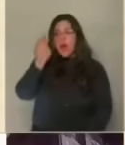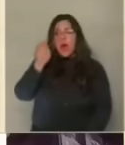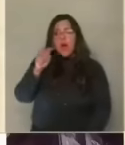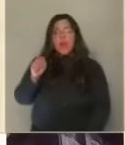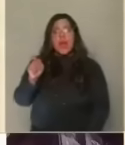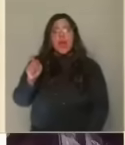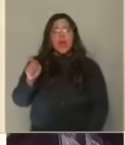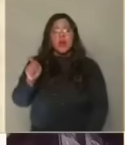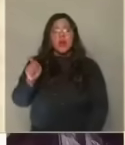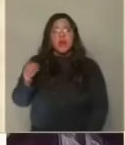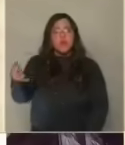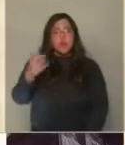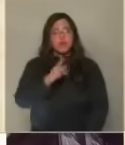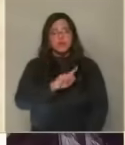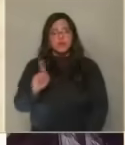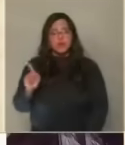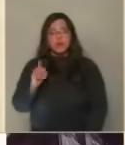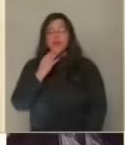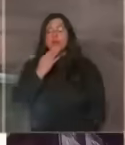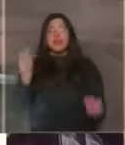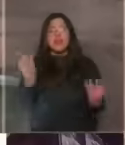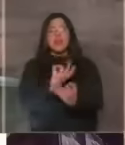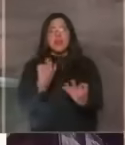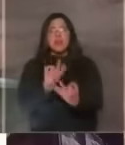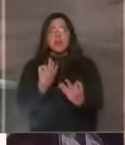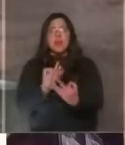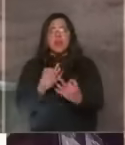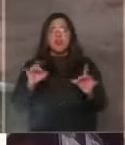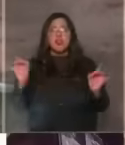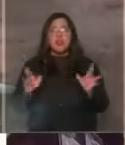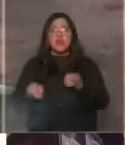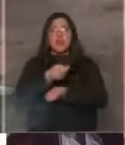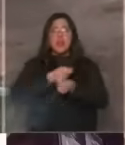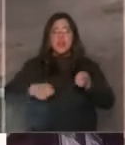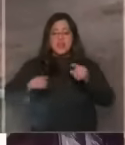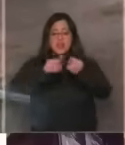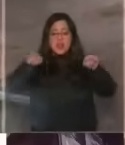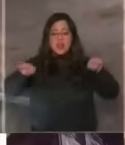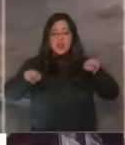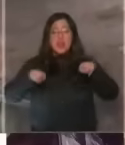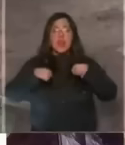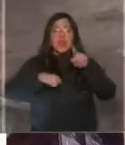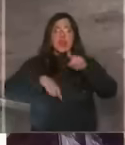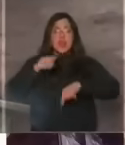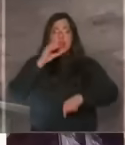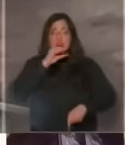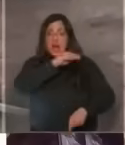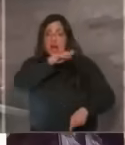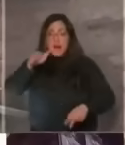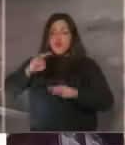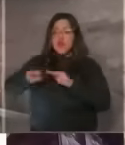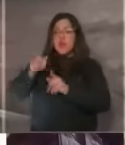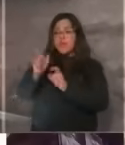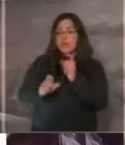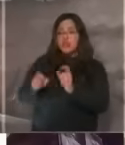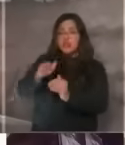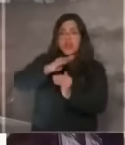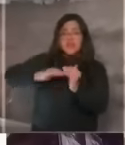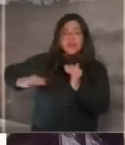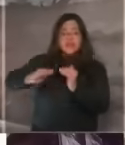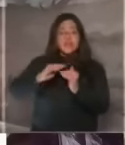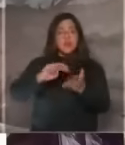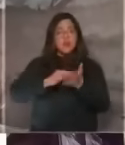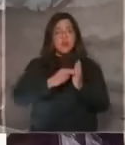disponibles fuera de cámara aclararon que solo se dedican a vender parcelas y que lo que haga cada vecino posteriormente no es